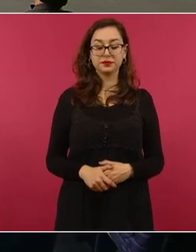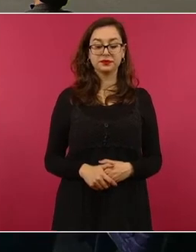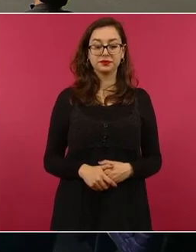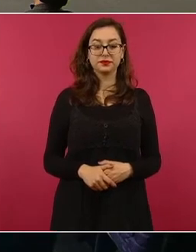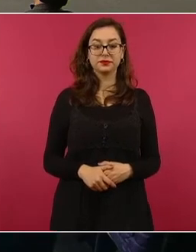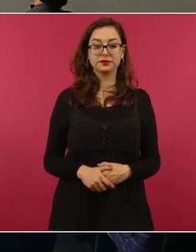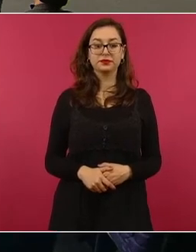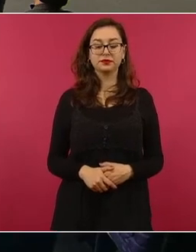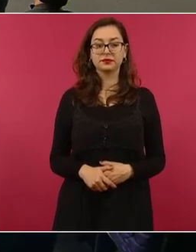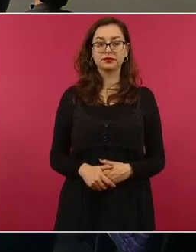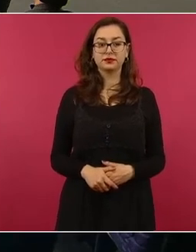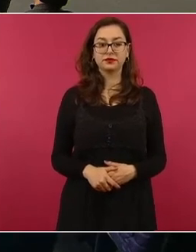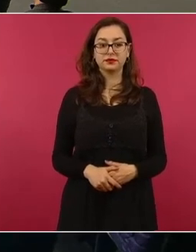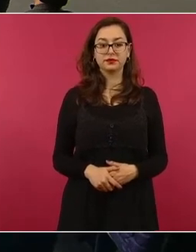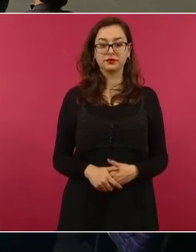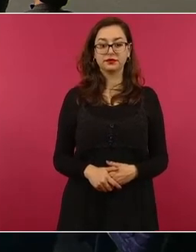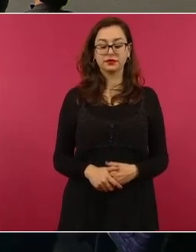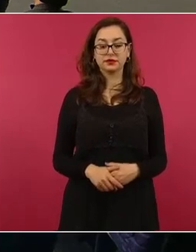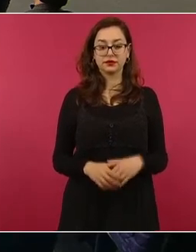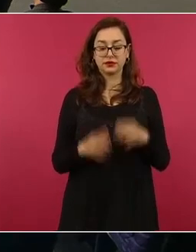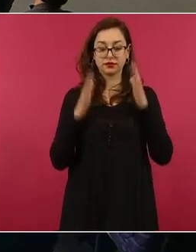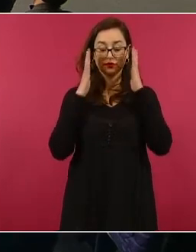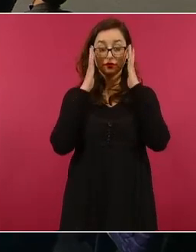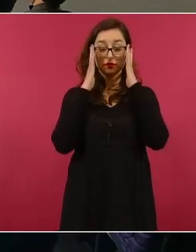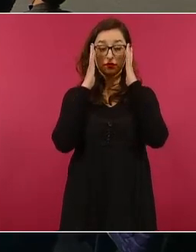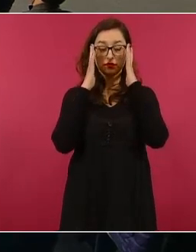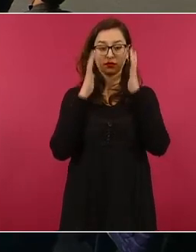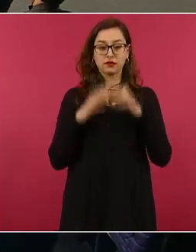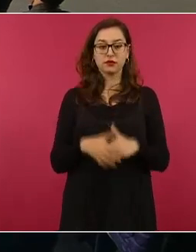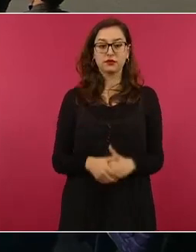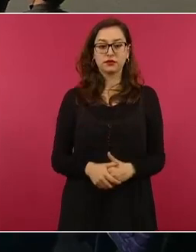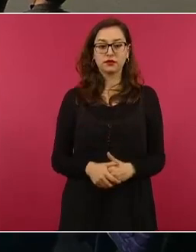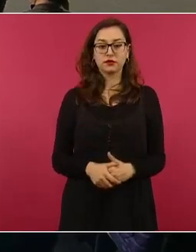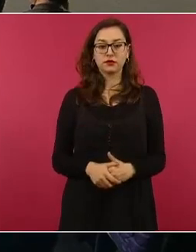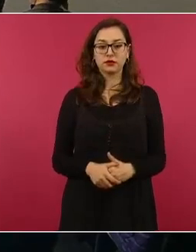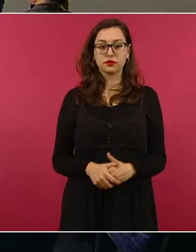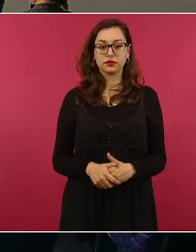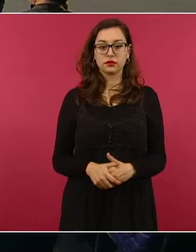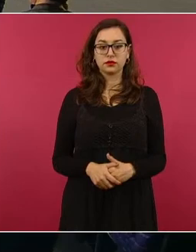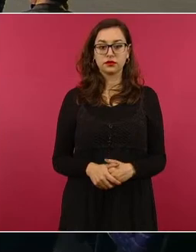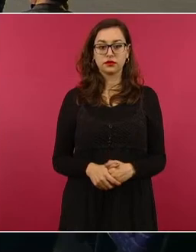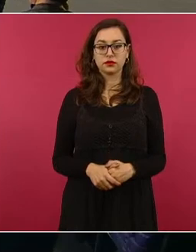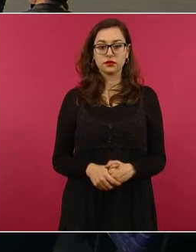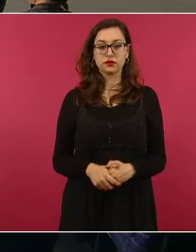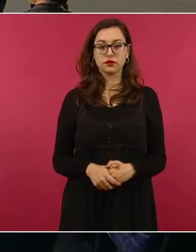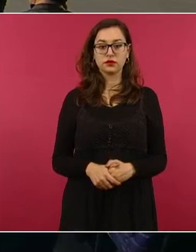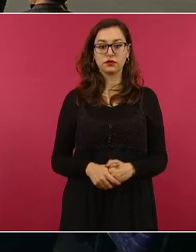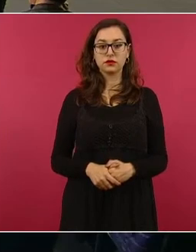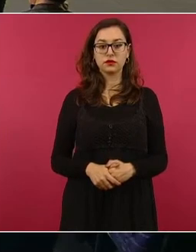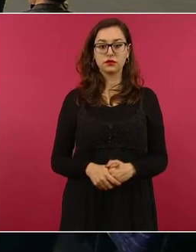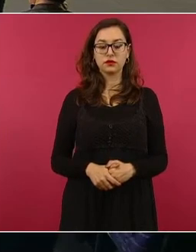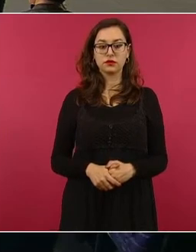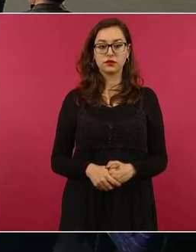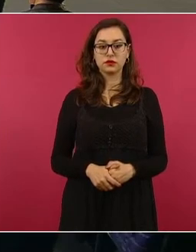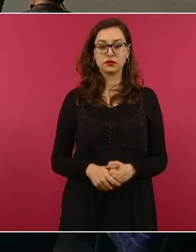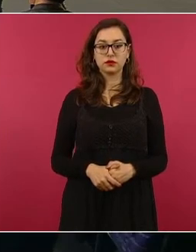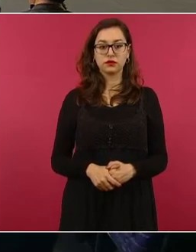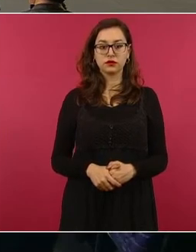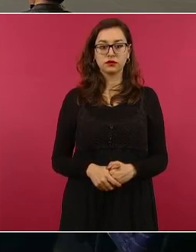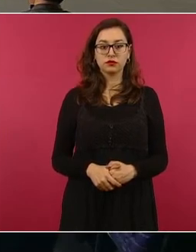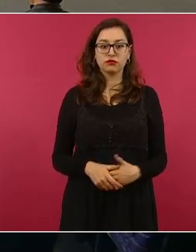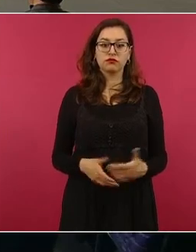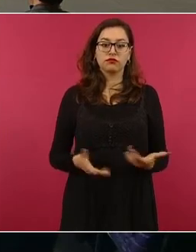no hay ningún problema. No, ya lo dijo el. Pues ya habló el